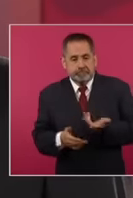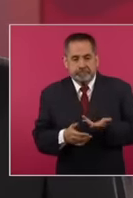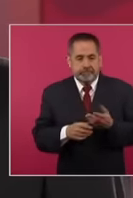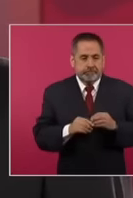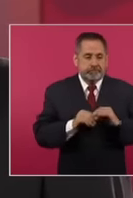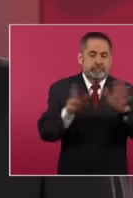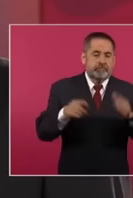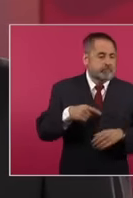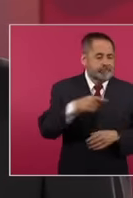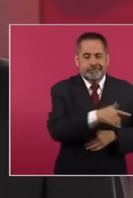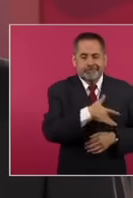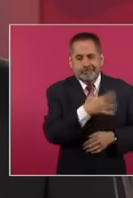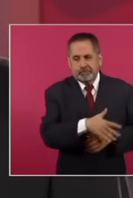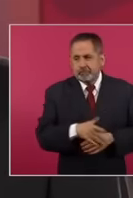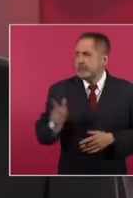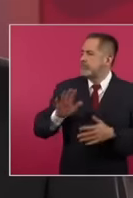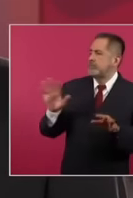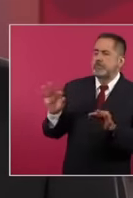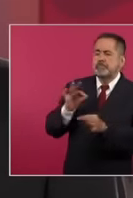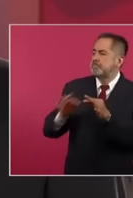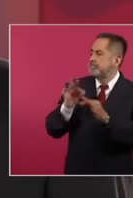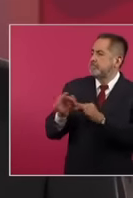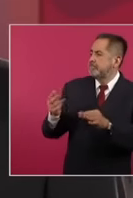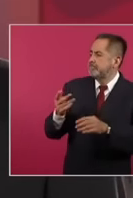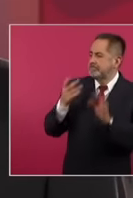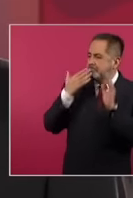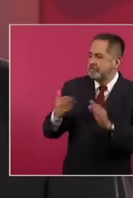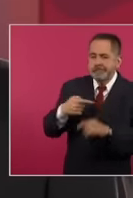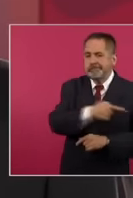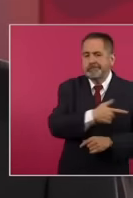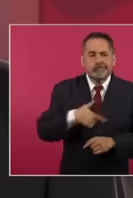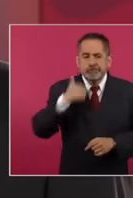duele mucho les cuesta trabajo